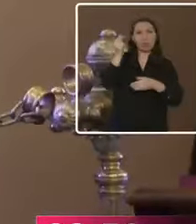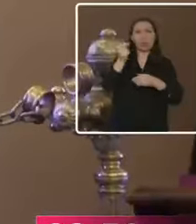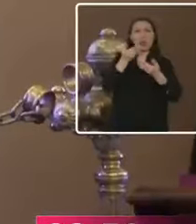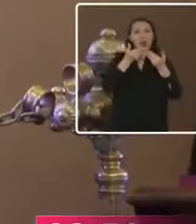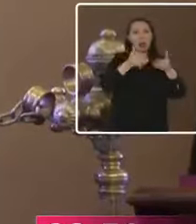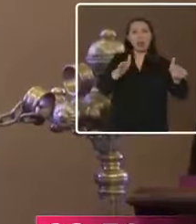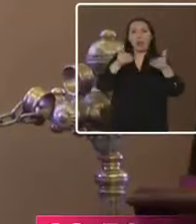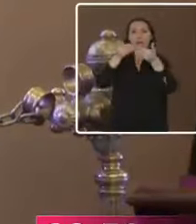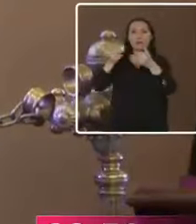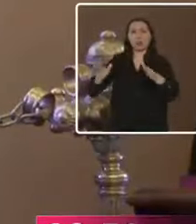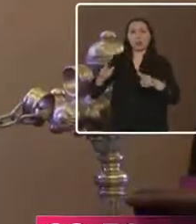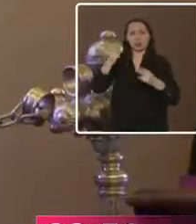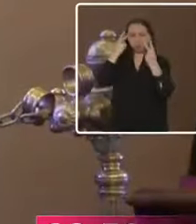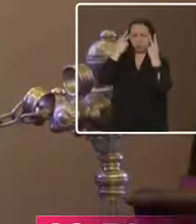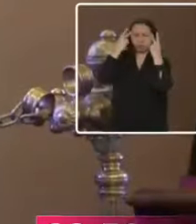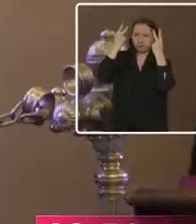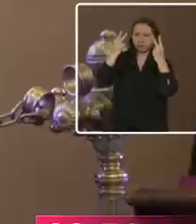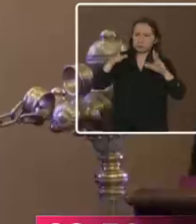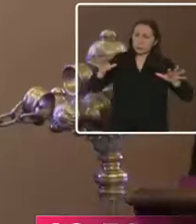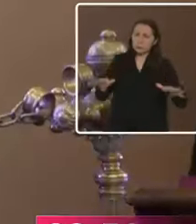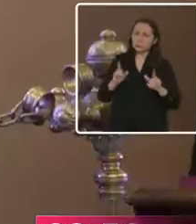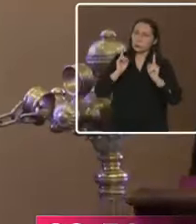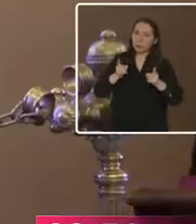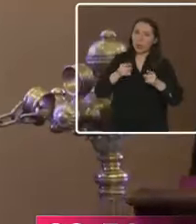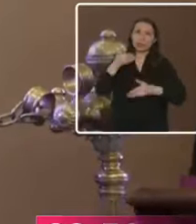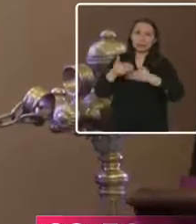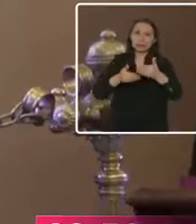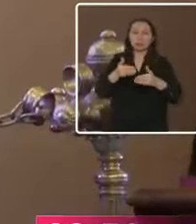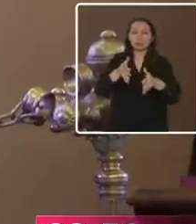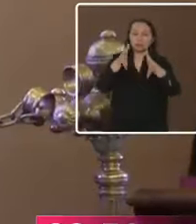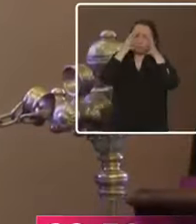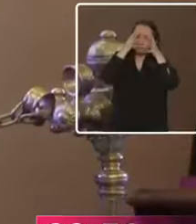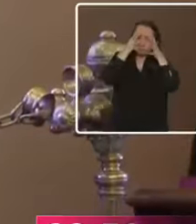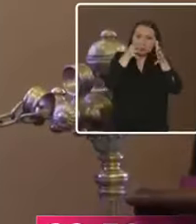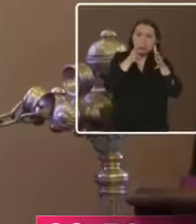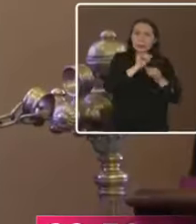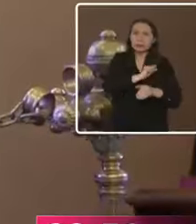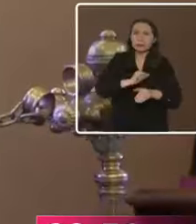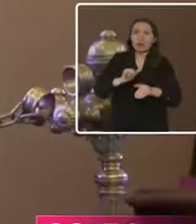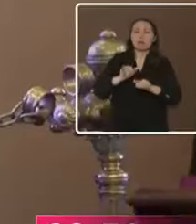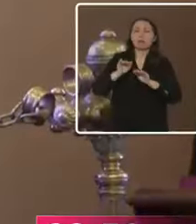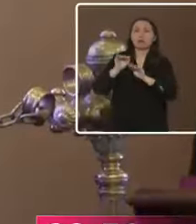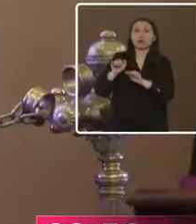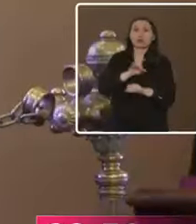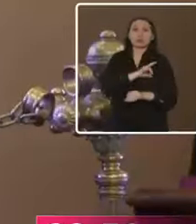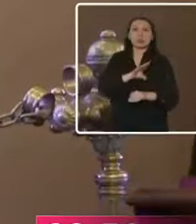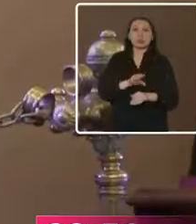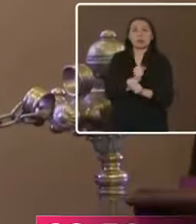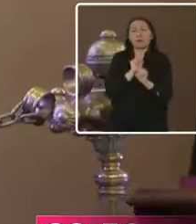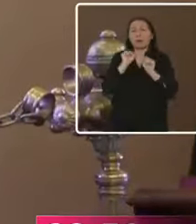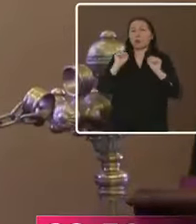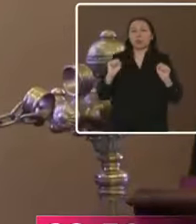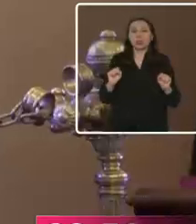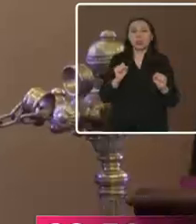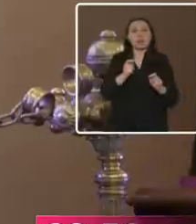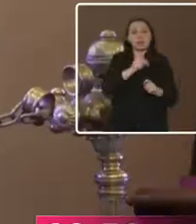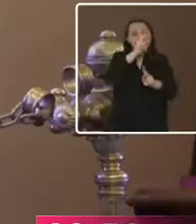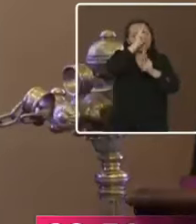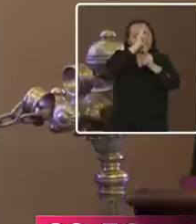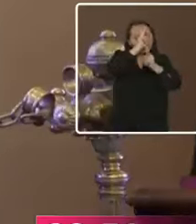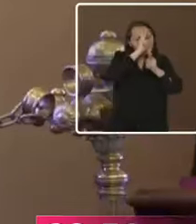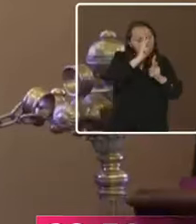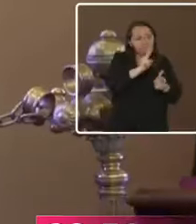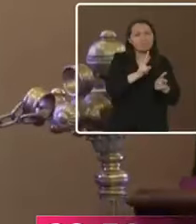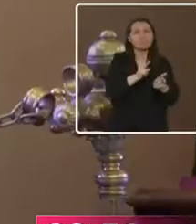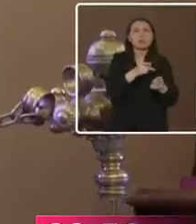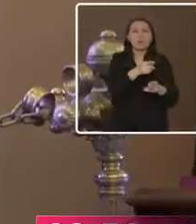libertad, de su coraje a toda prueba y de su dedicación incansable a Chile, es imposible de reconocer y valorar